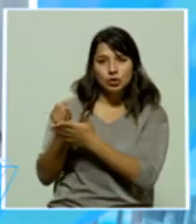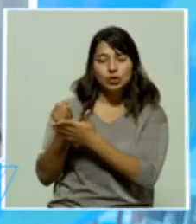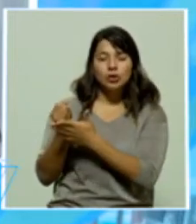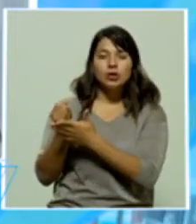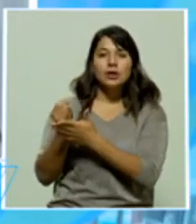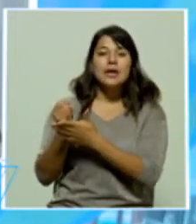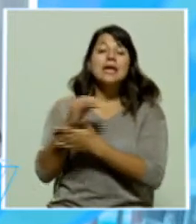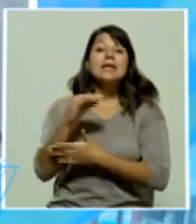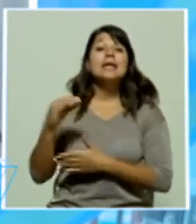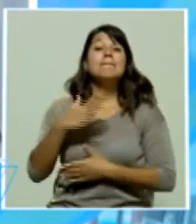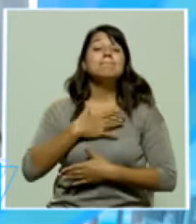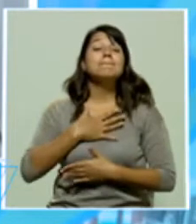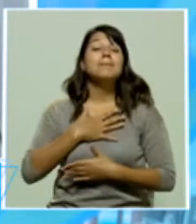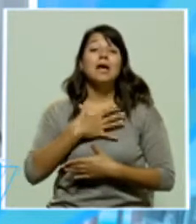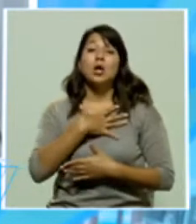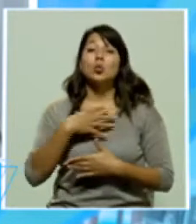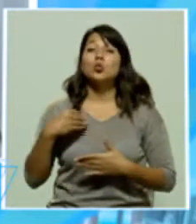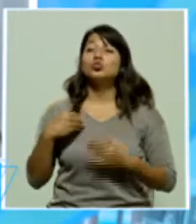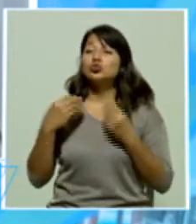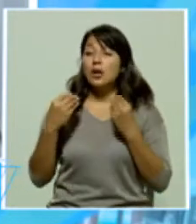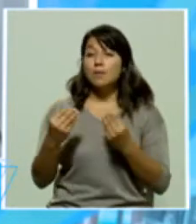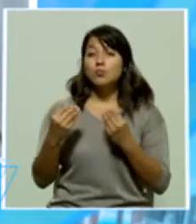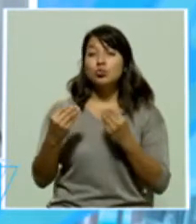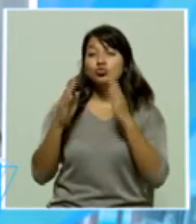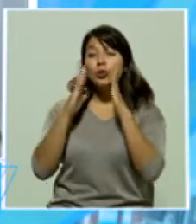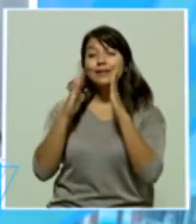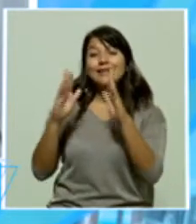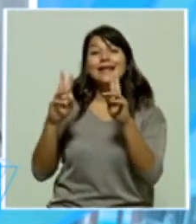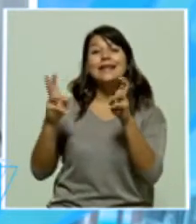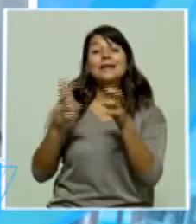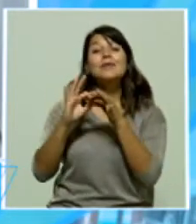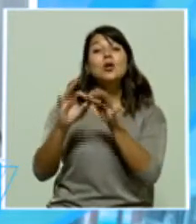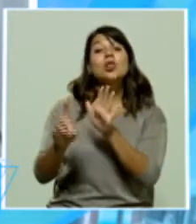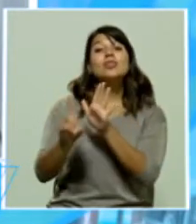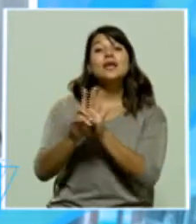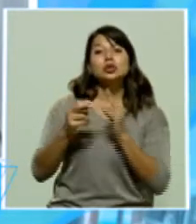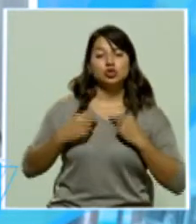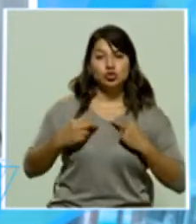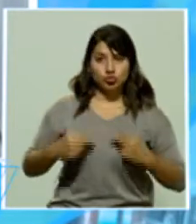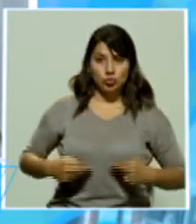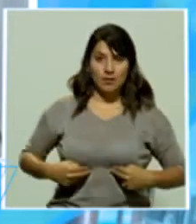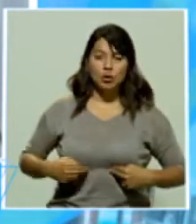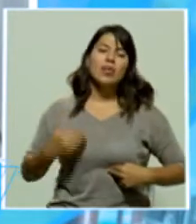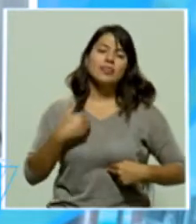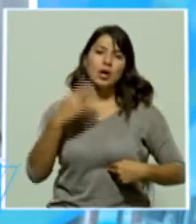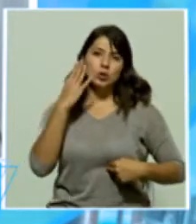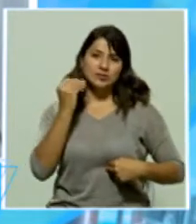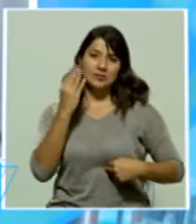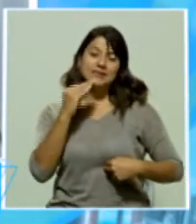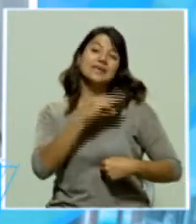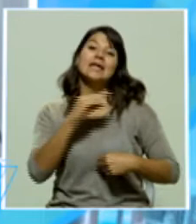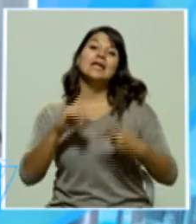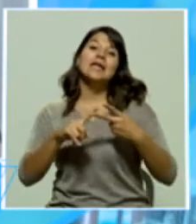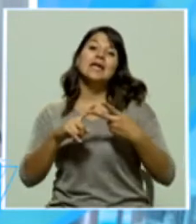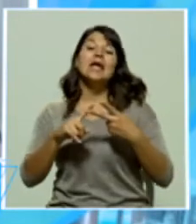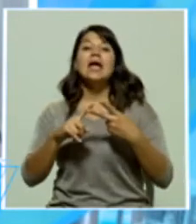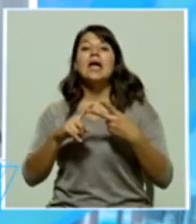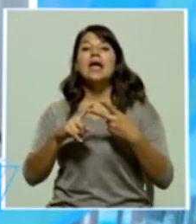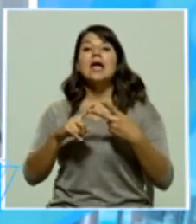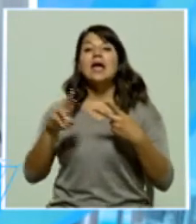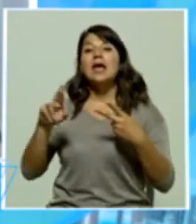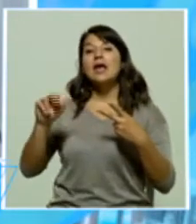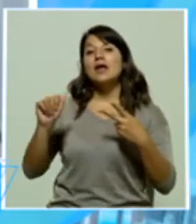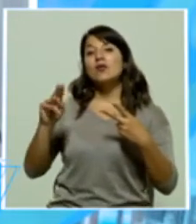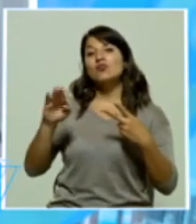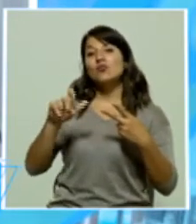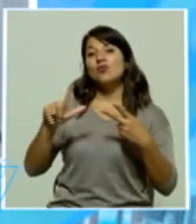mucho tratar el tema y tengo experiencia en derechos humanos. Y a Randall la política, bueno, ahora él va a contar,